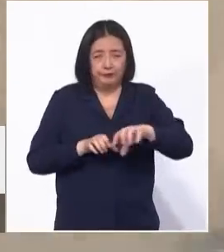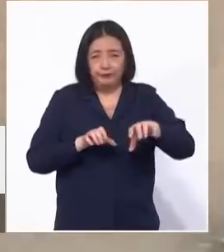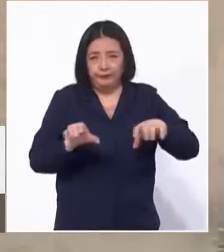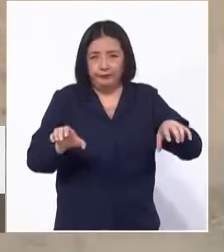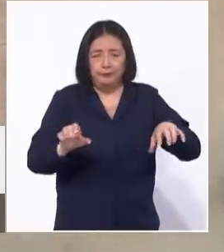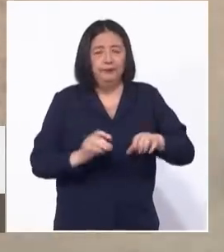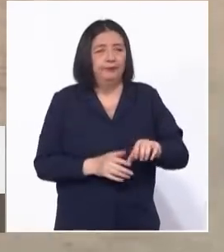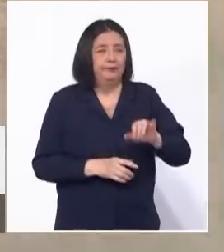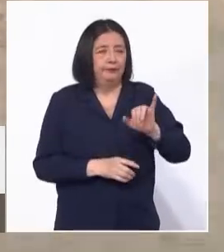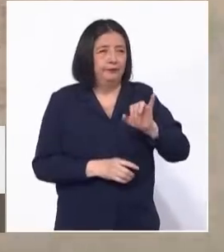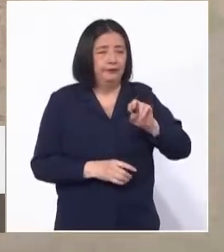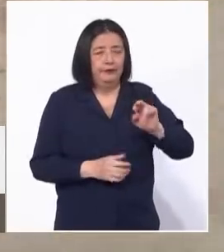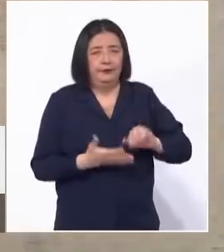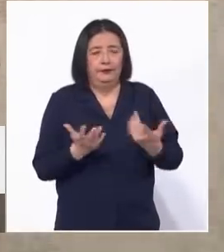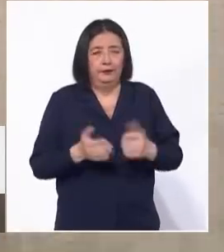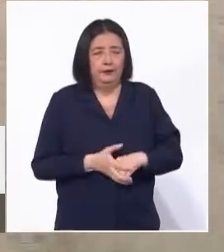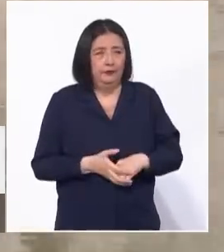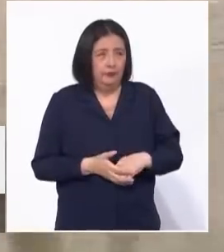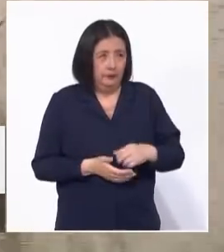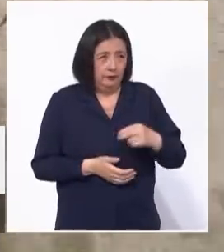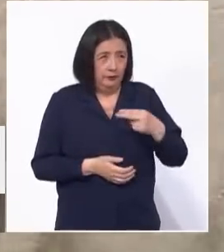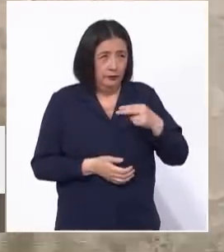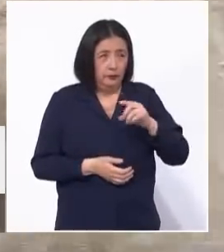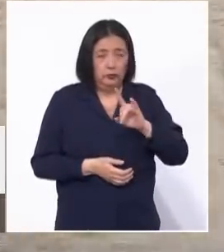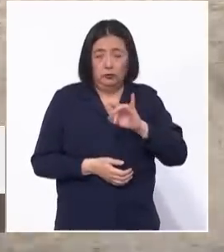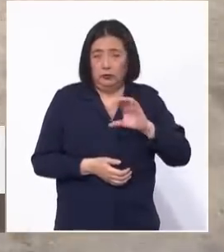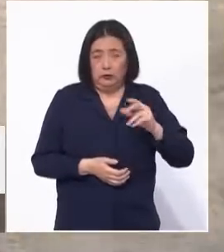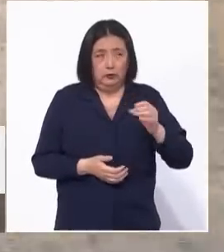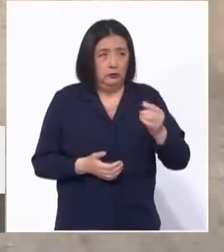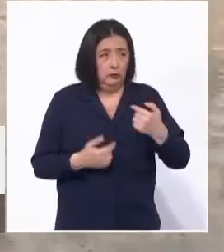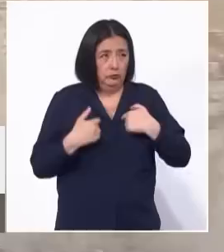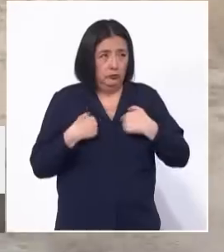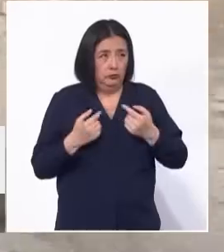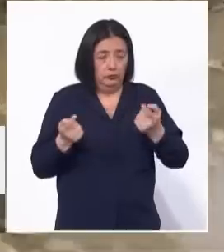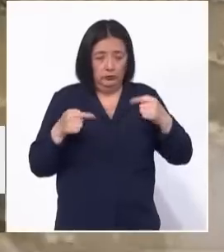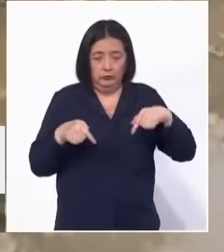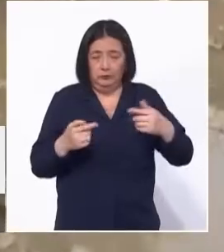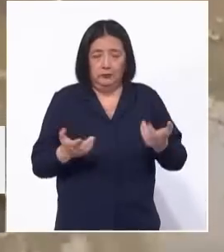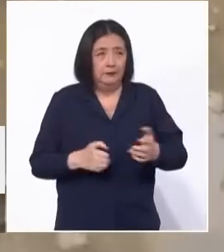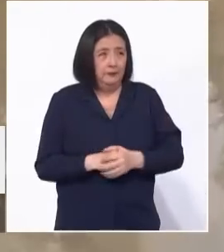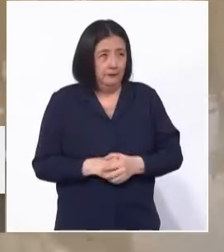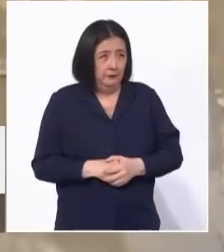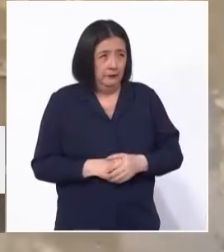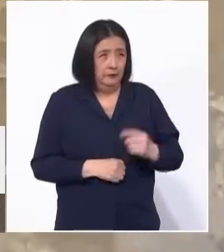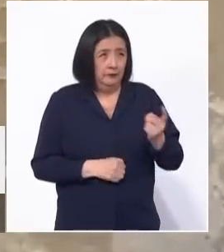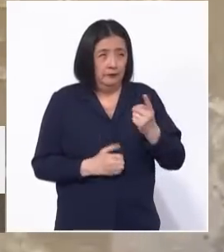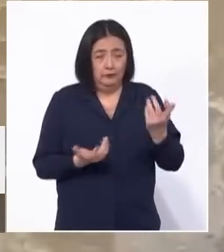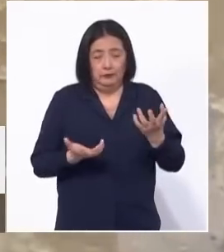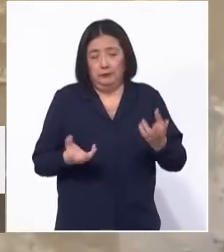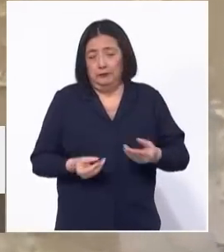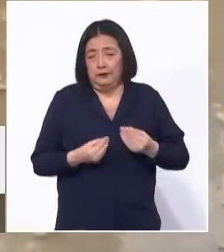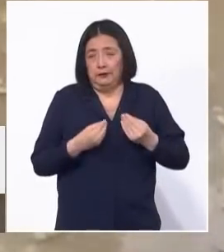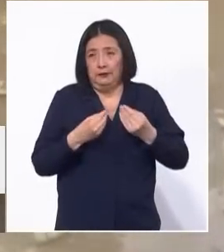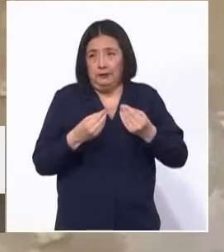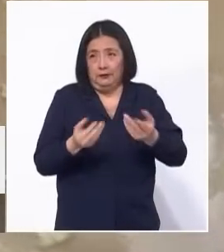Indesi en Huacho. En realidad, yo estoy acá, o Indesi está acá, simplemente para brindar